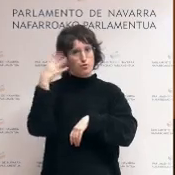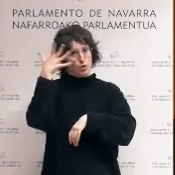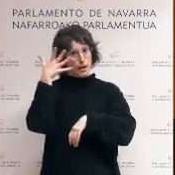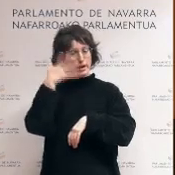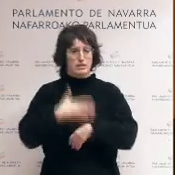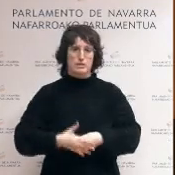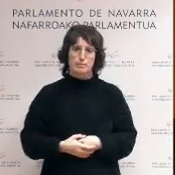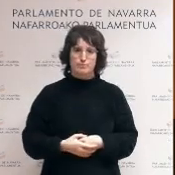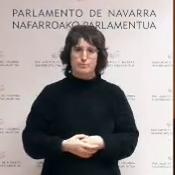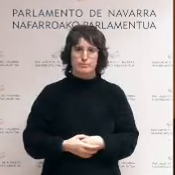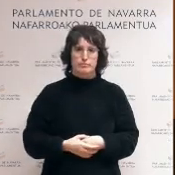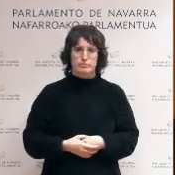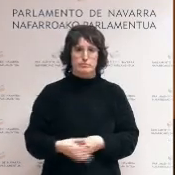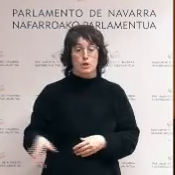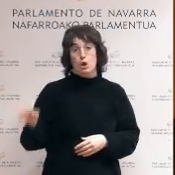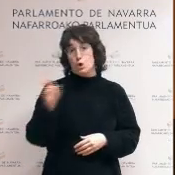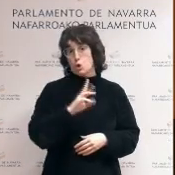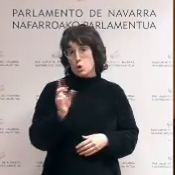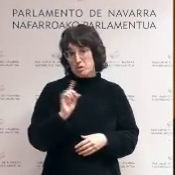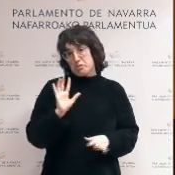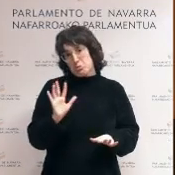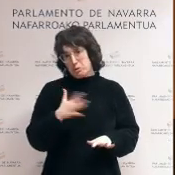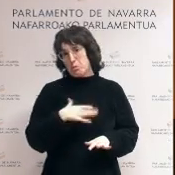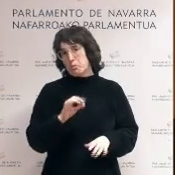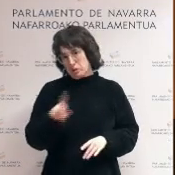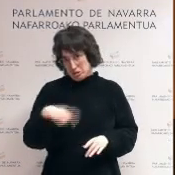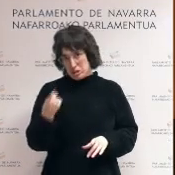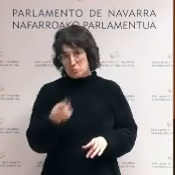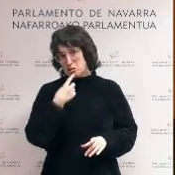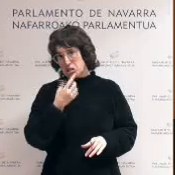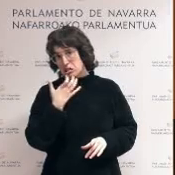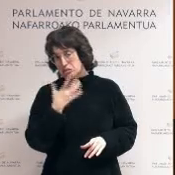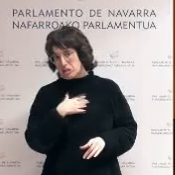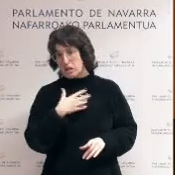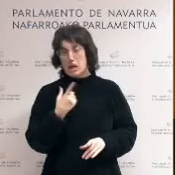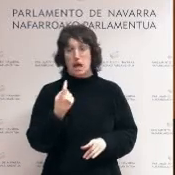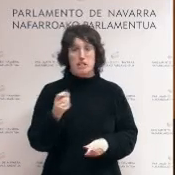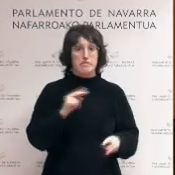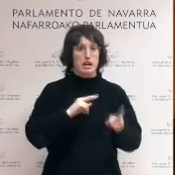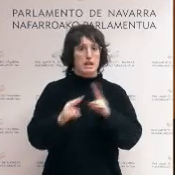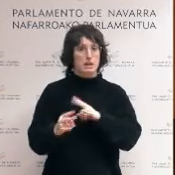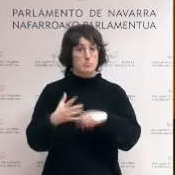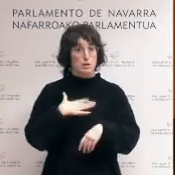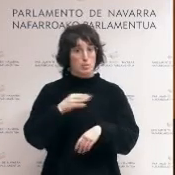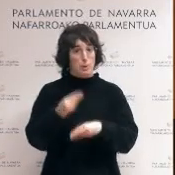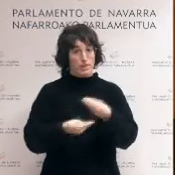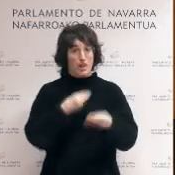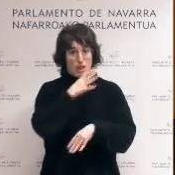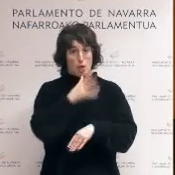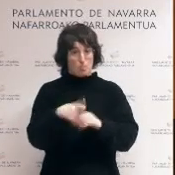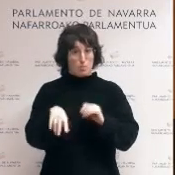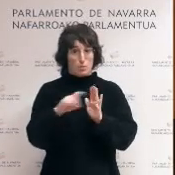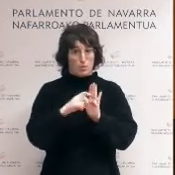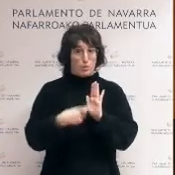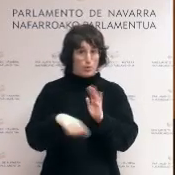repetir, pero si hace falta en la réplica lo haré, ¿por qué Navarra puede legislar? Porque la LORAZMNA nos lo dice claramente, porque